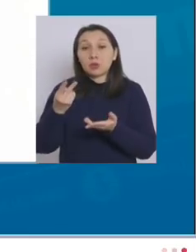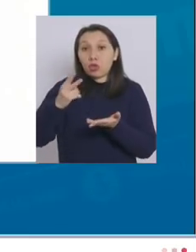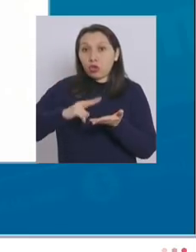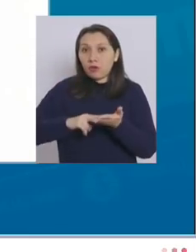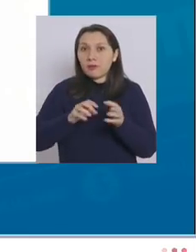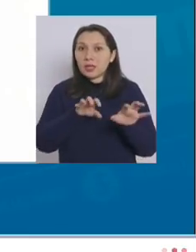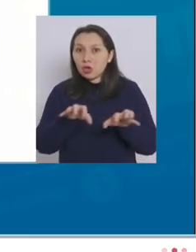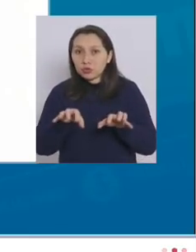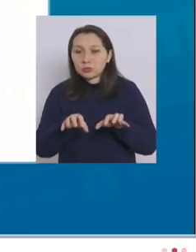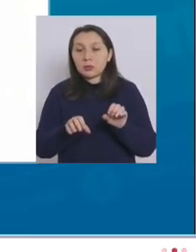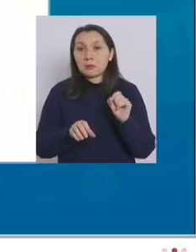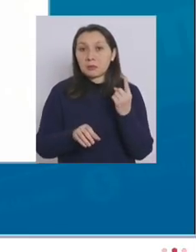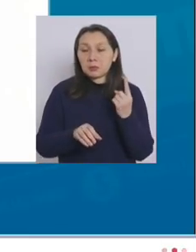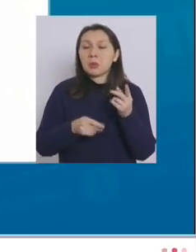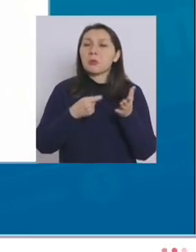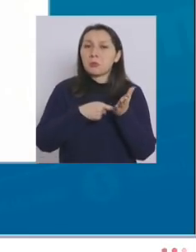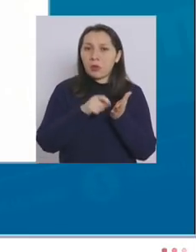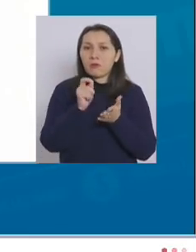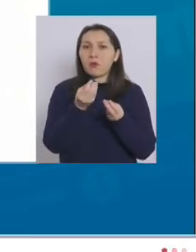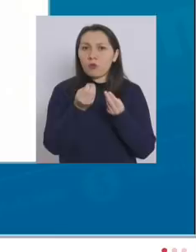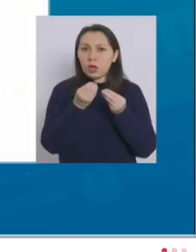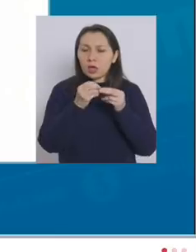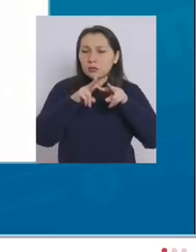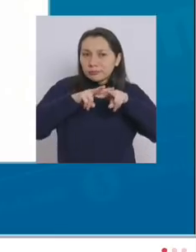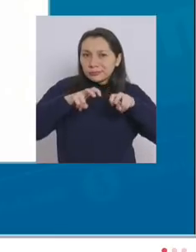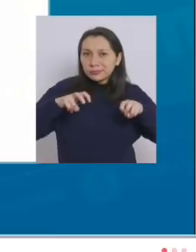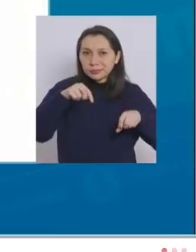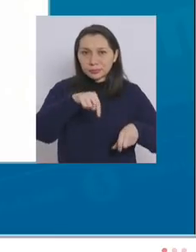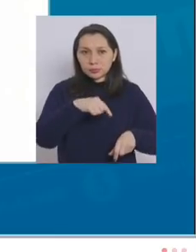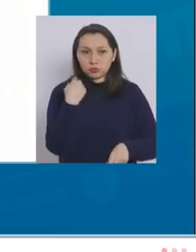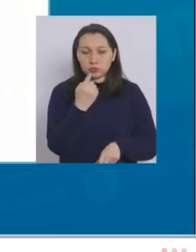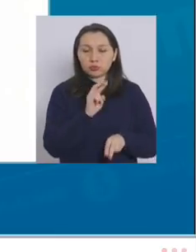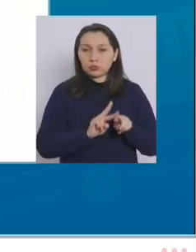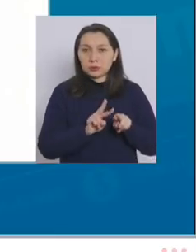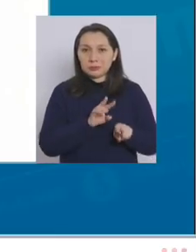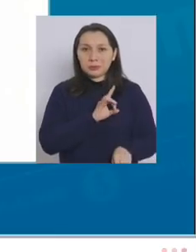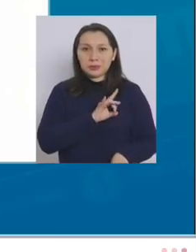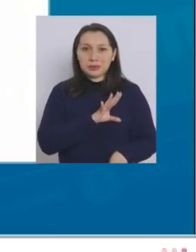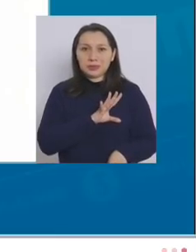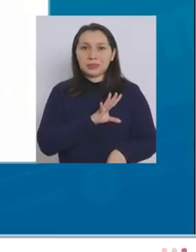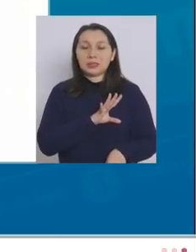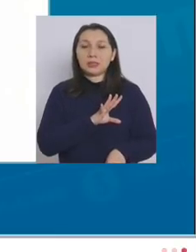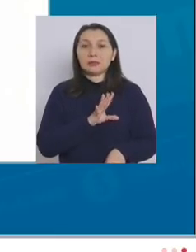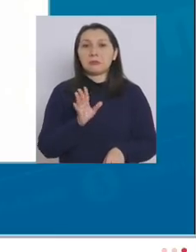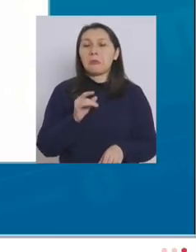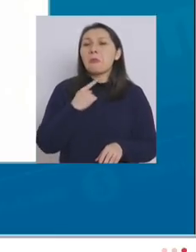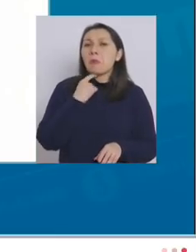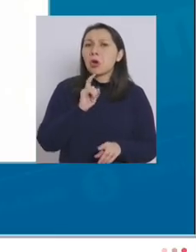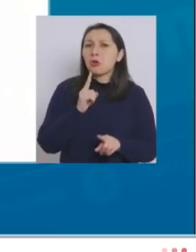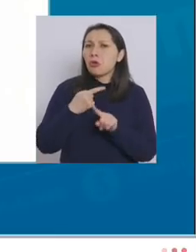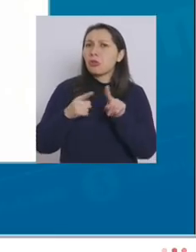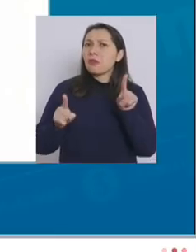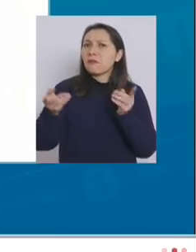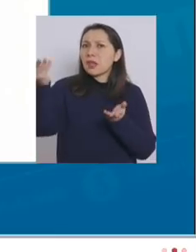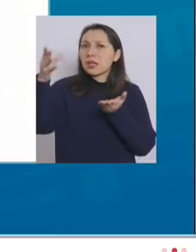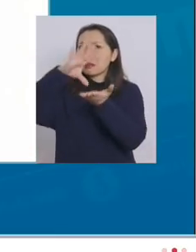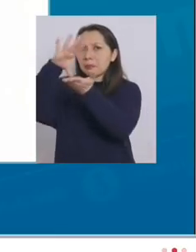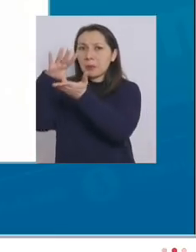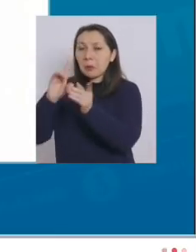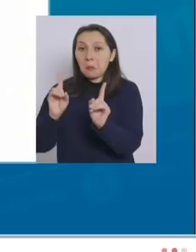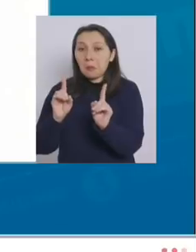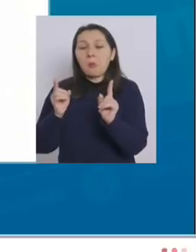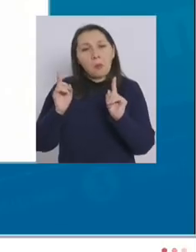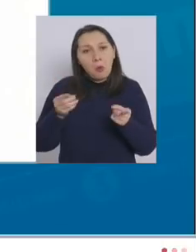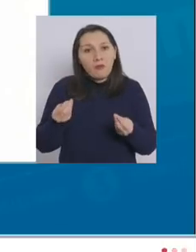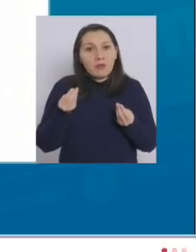un lado, valida el tipo de análisis que estamos haciendo nosotros, ya que no tendría por qué irnos distintos, ¿cierto? Por lo